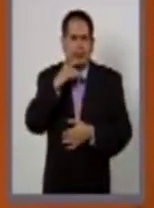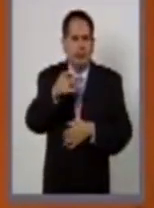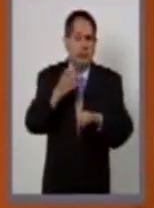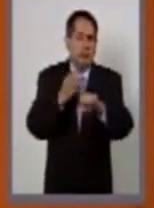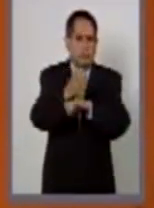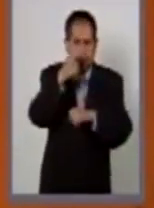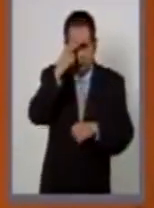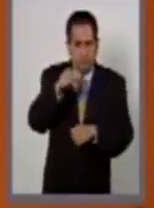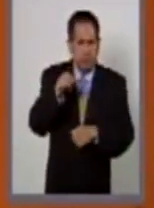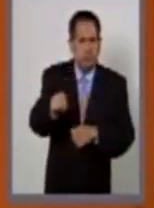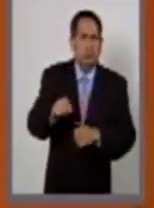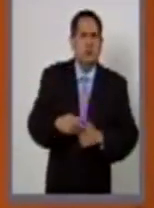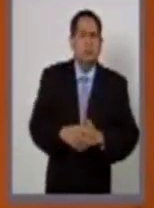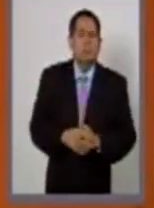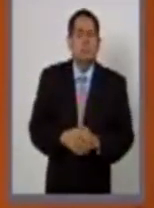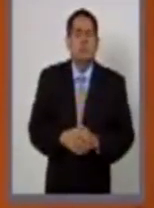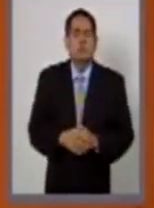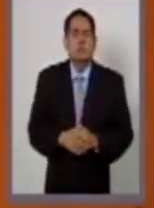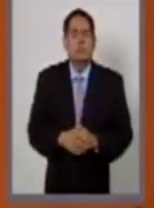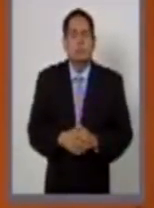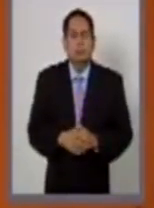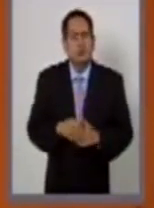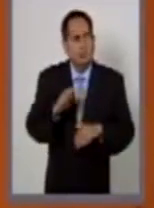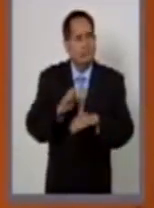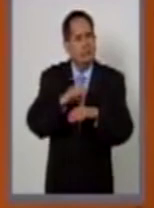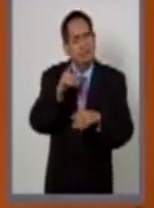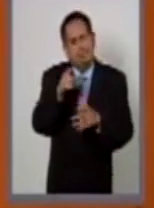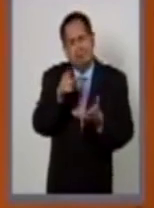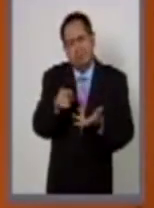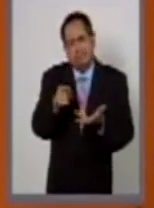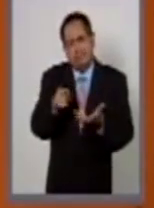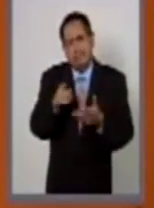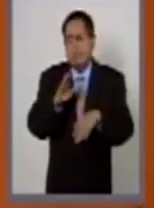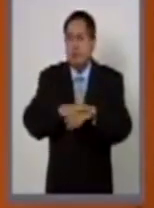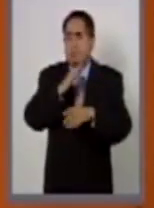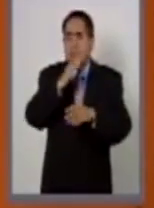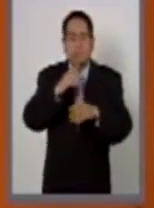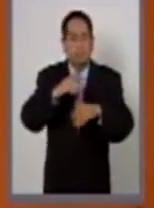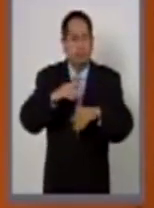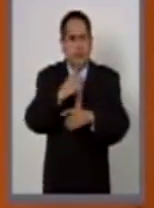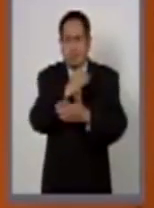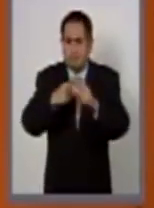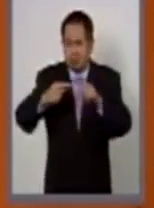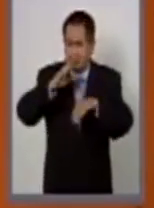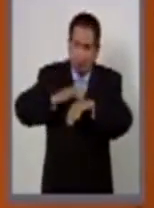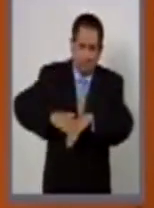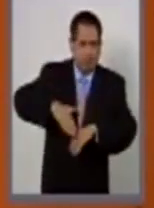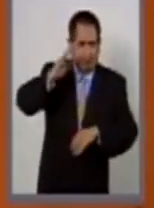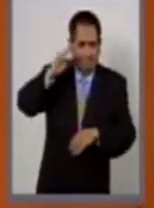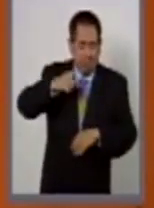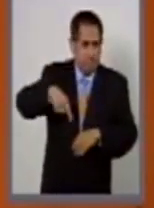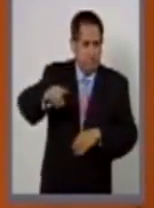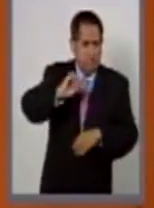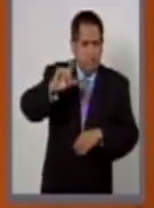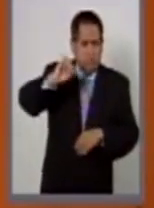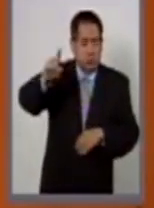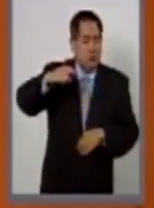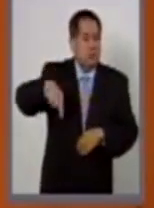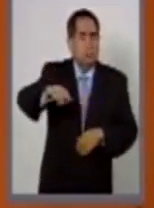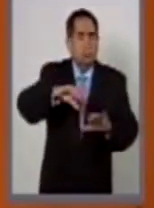de México, más de la mitad, fíjense, más de la mitad de los funcionarios de